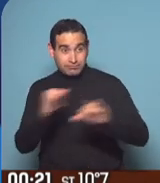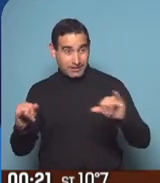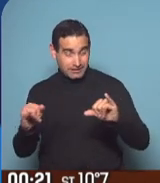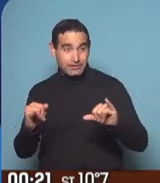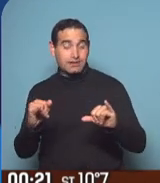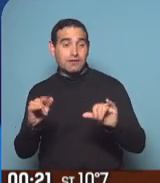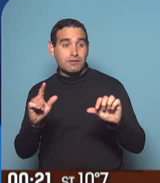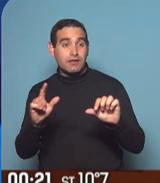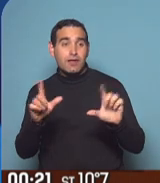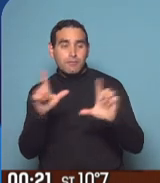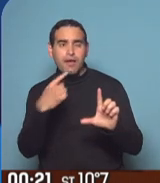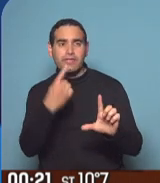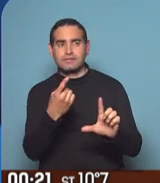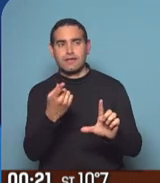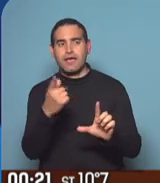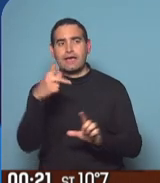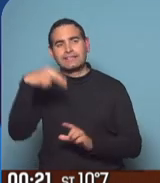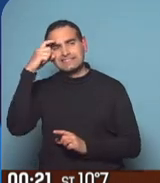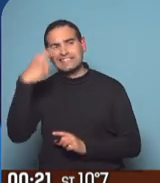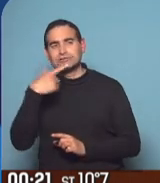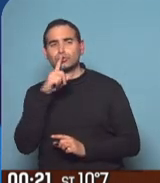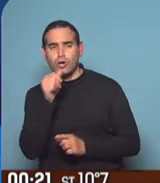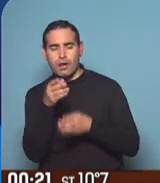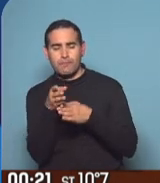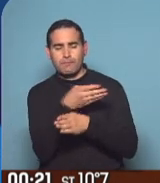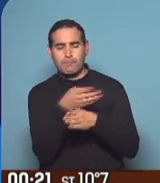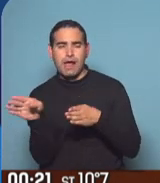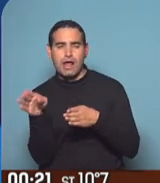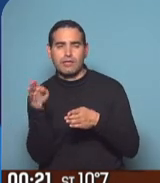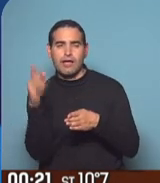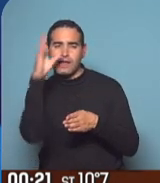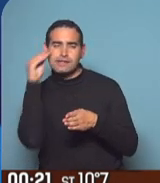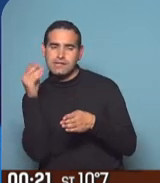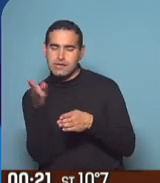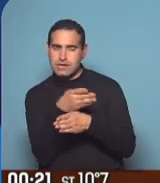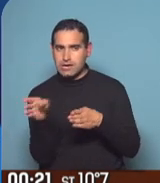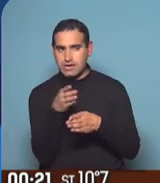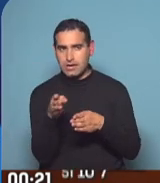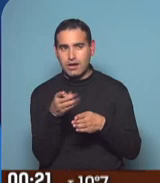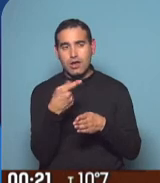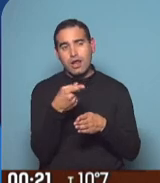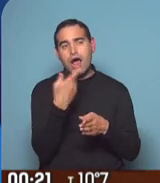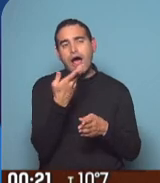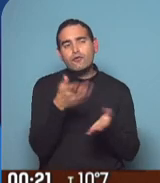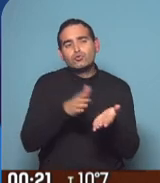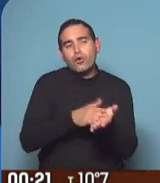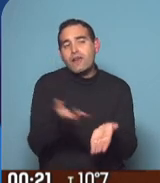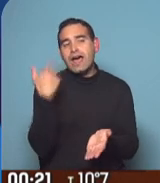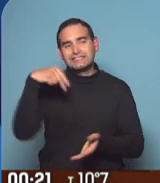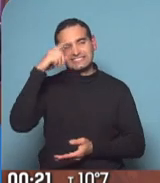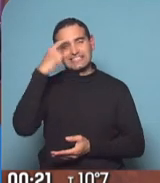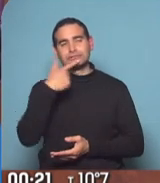esto de despegar el gobierno de néstor del de christina y montar la campaña sobre los años del gobierno de néstor kirchner